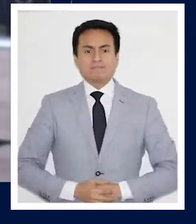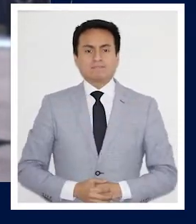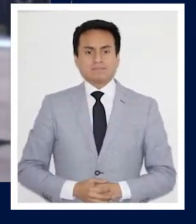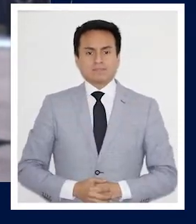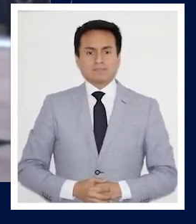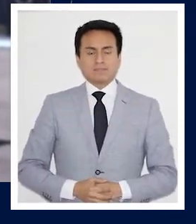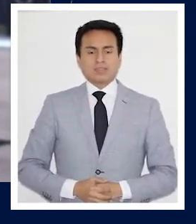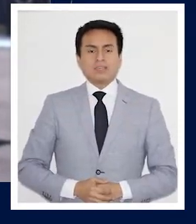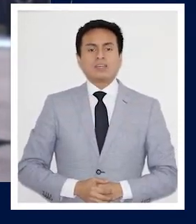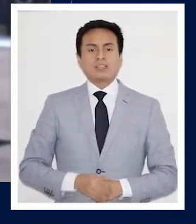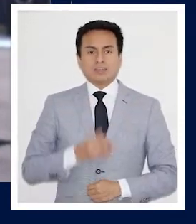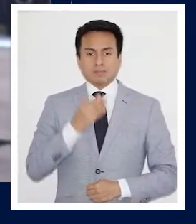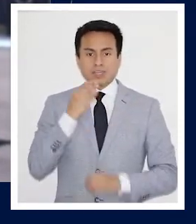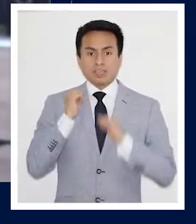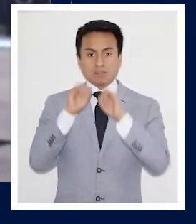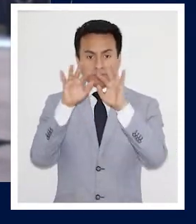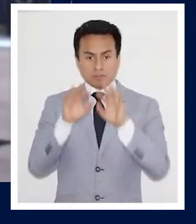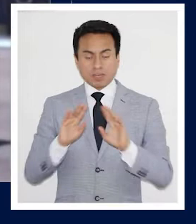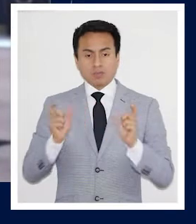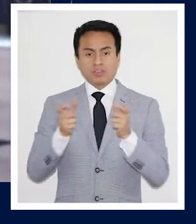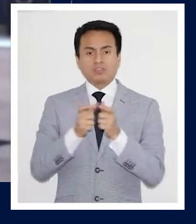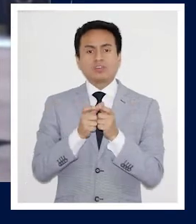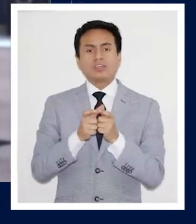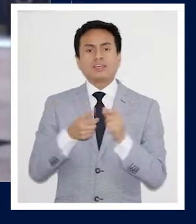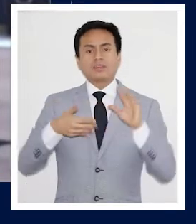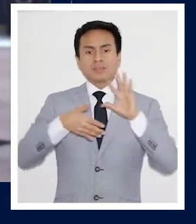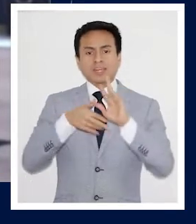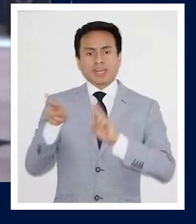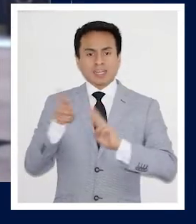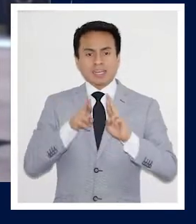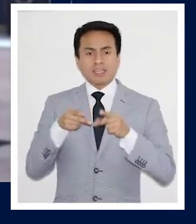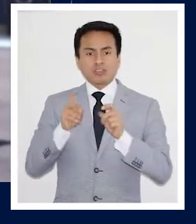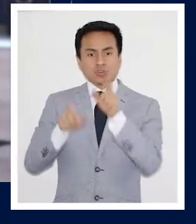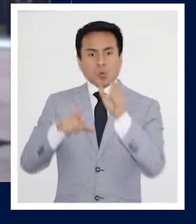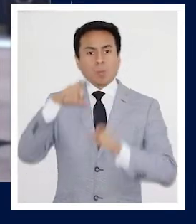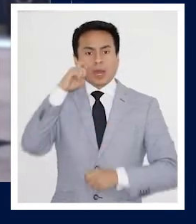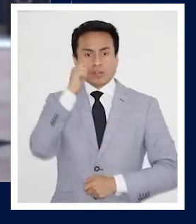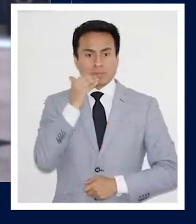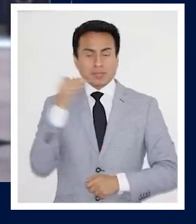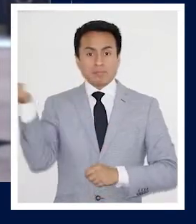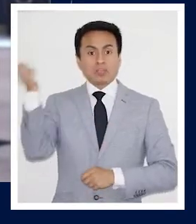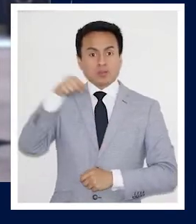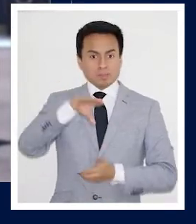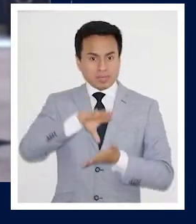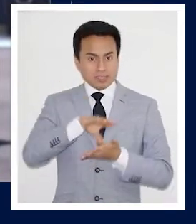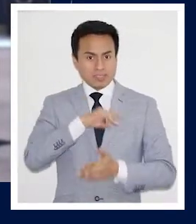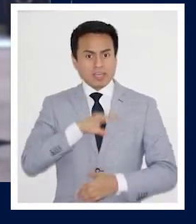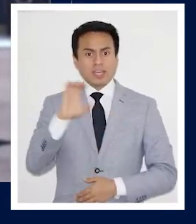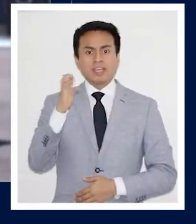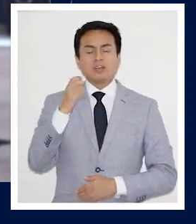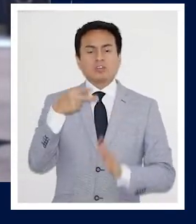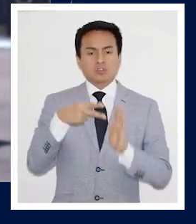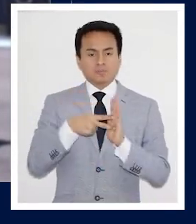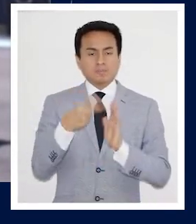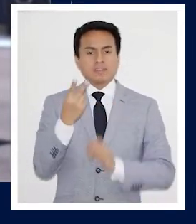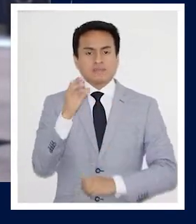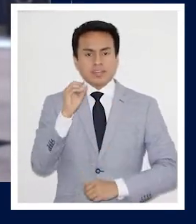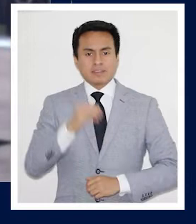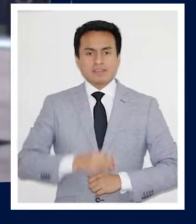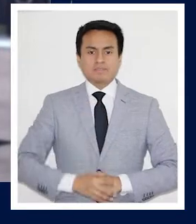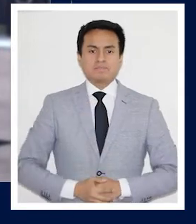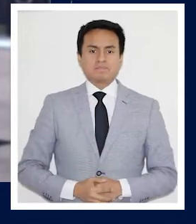defensa. Por su parte, el informe de la Comisión Interamericana de Derechos Humanos, que también visitó el país en enero